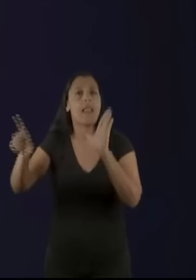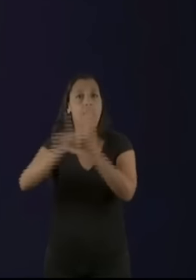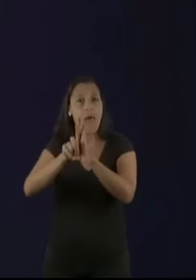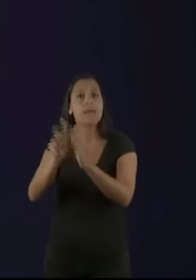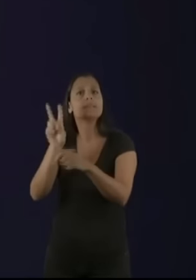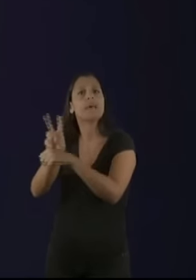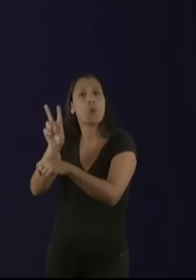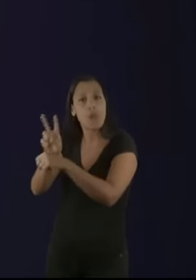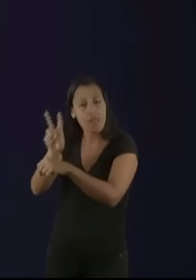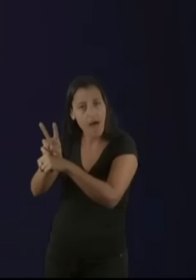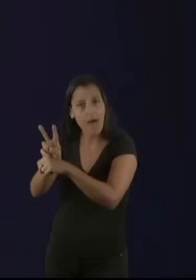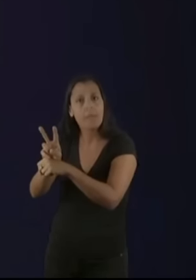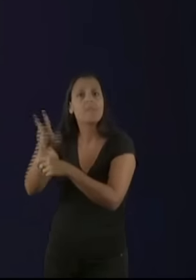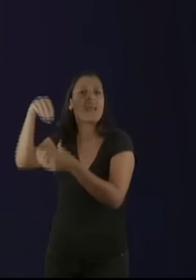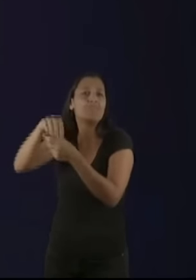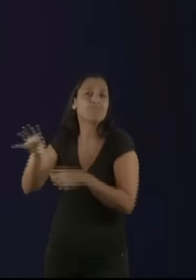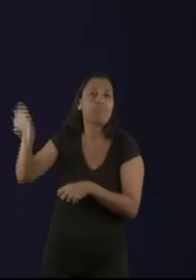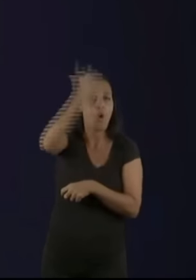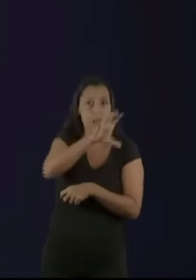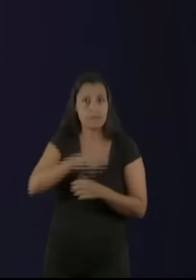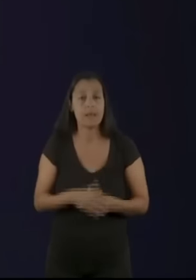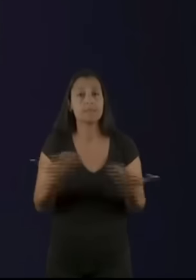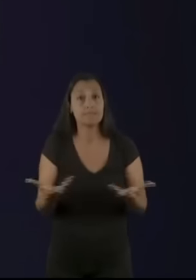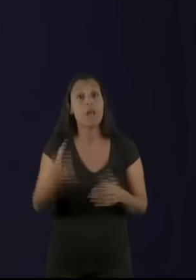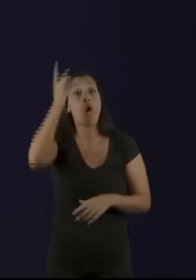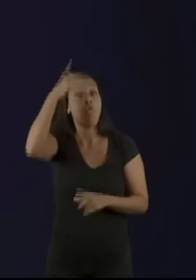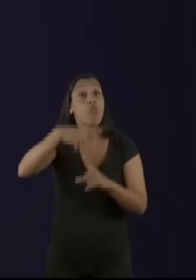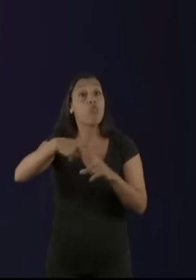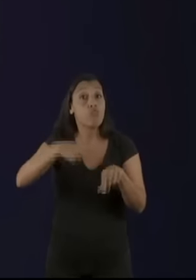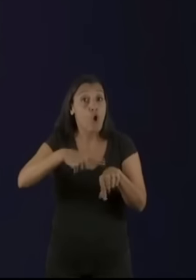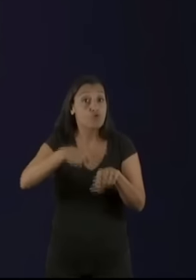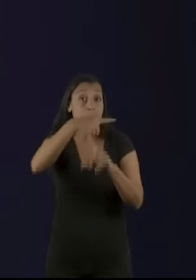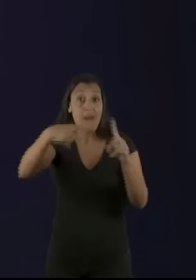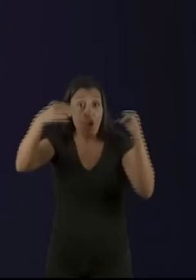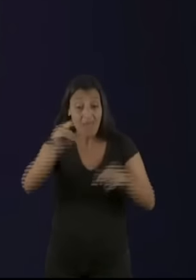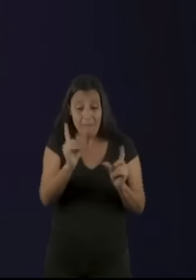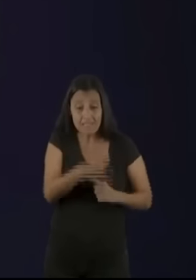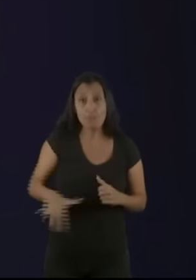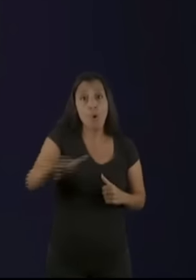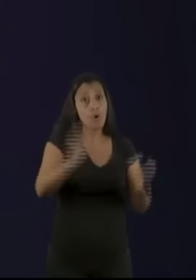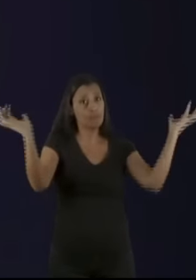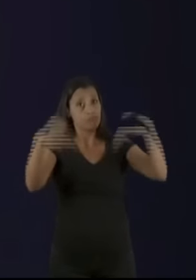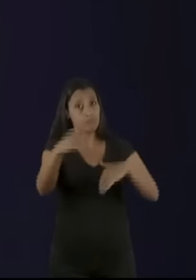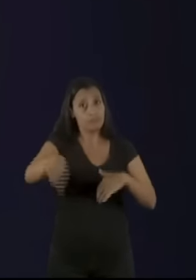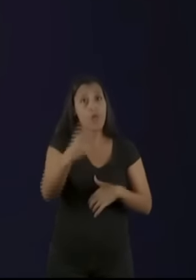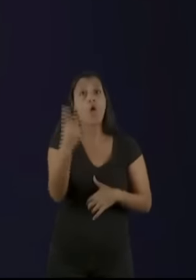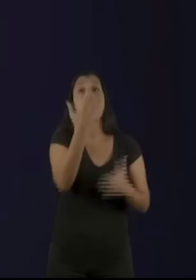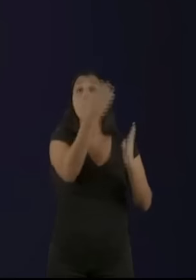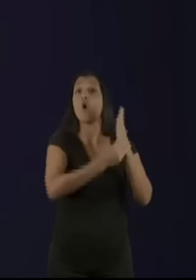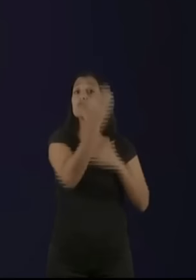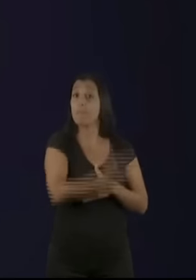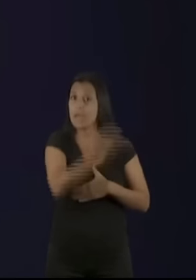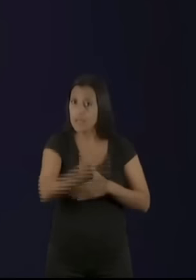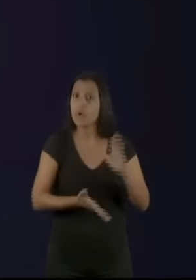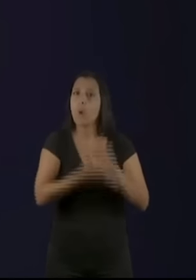de seguridad interior Así que a las 12 en punto desde esta misma sala de conferencias ambos ministros van a estar dando